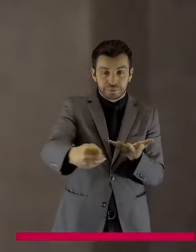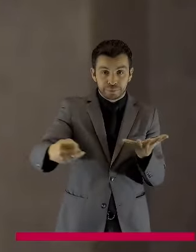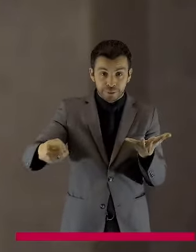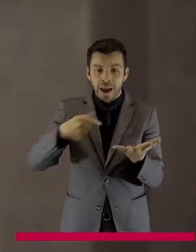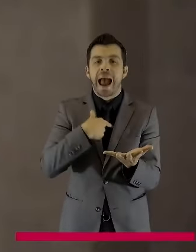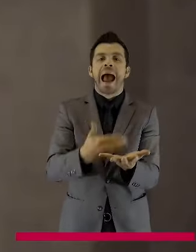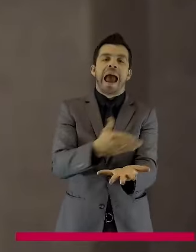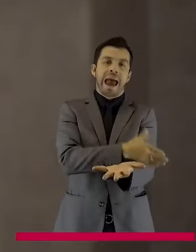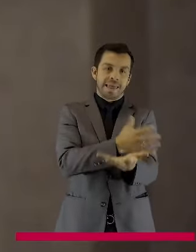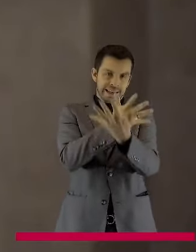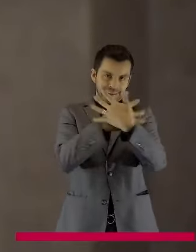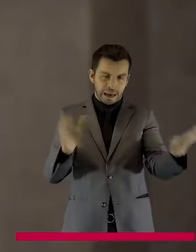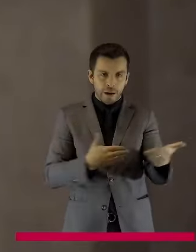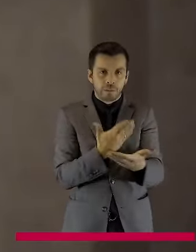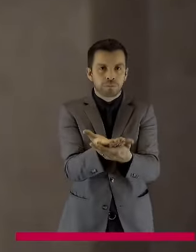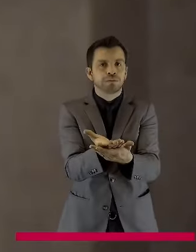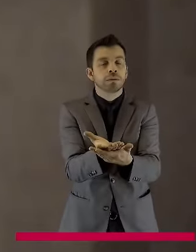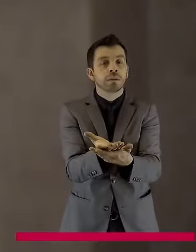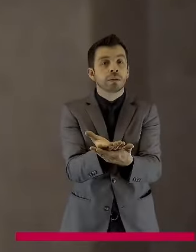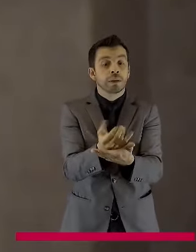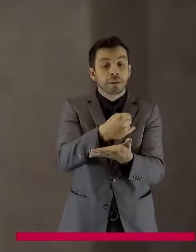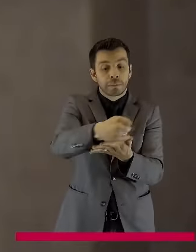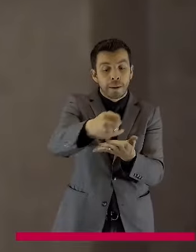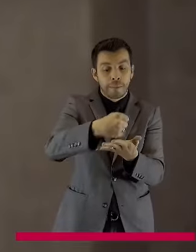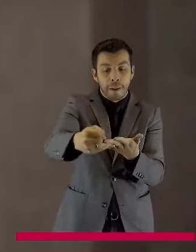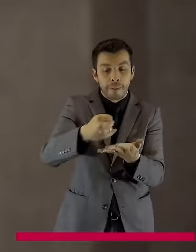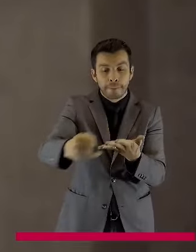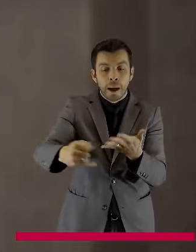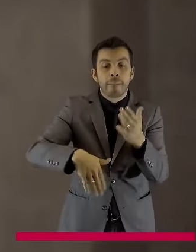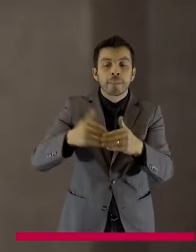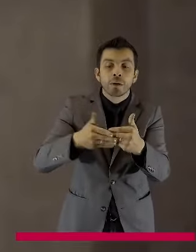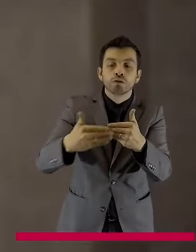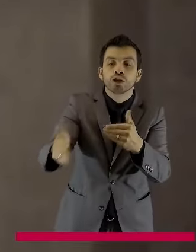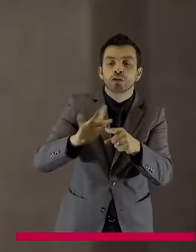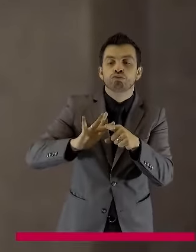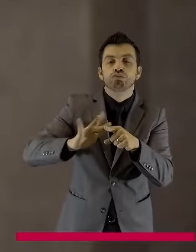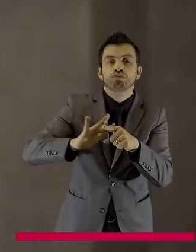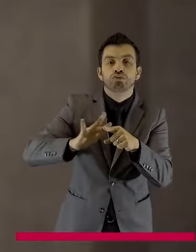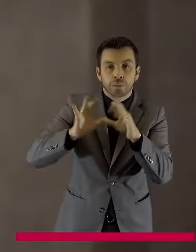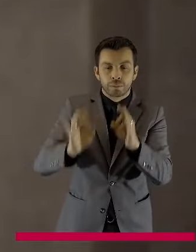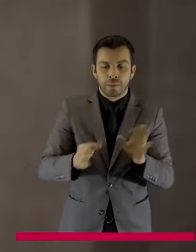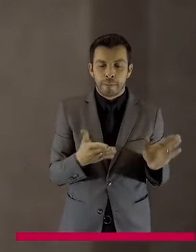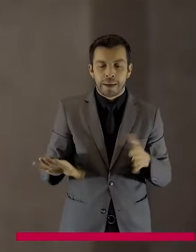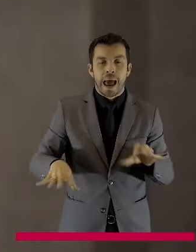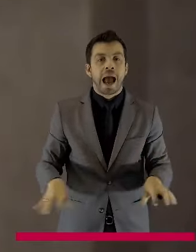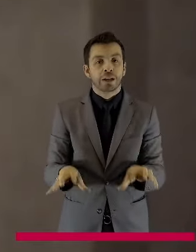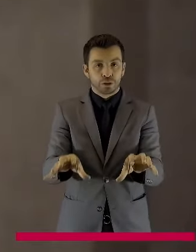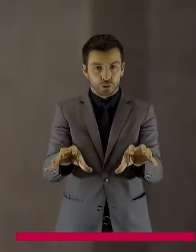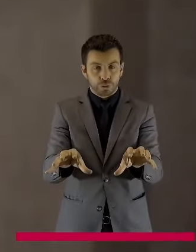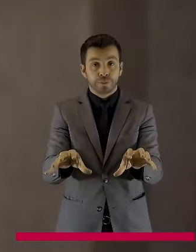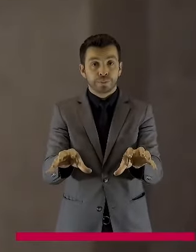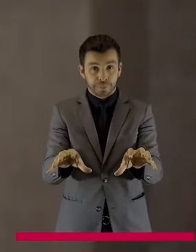plantearon para tener en cuenta la implementación del plan, no sin